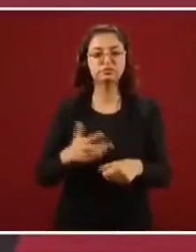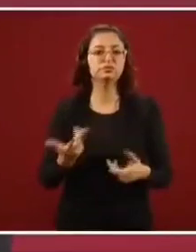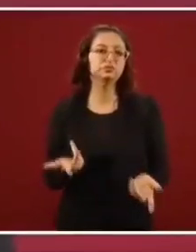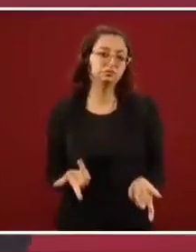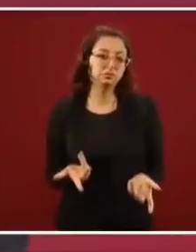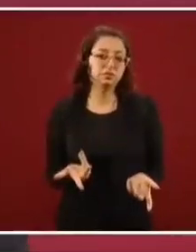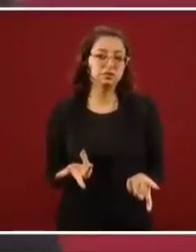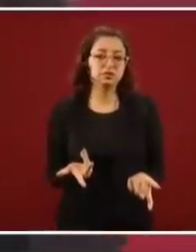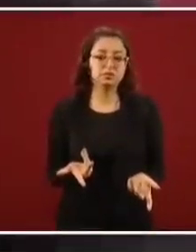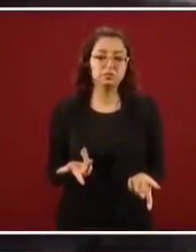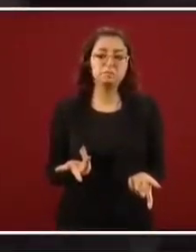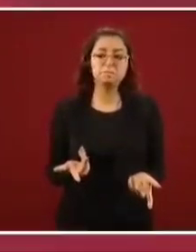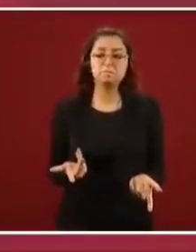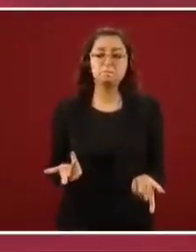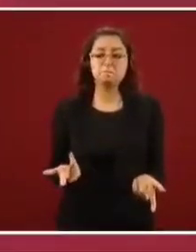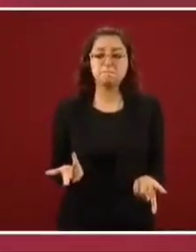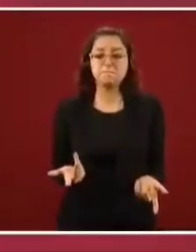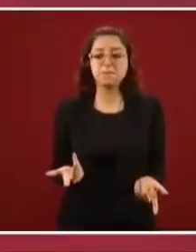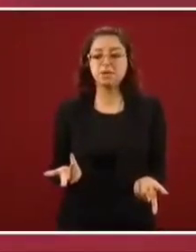serían los